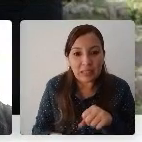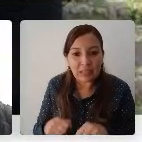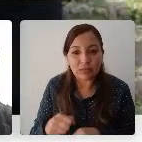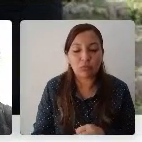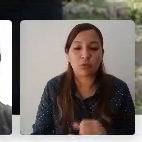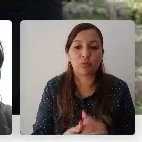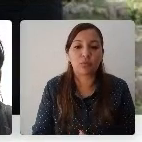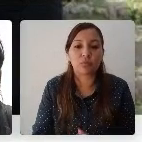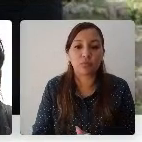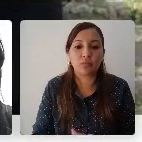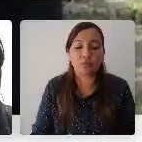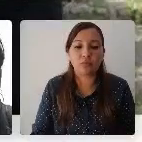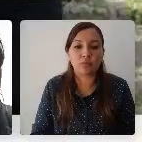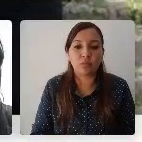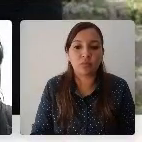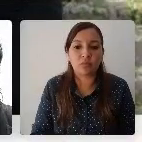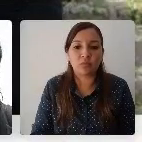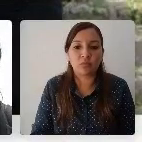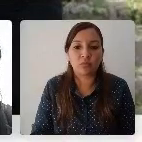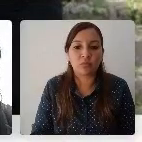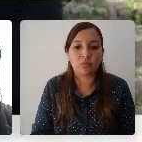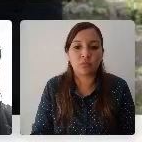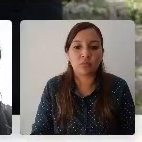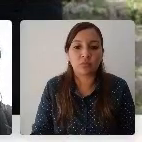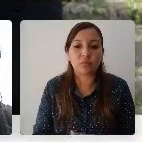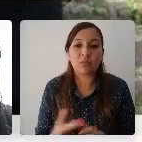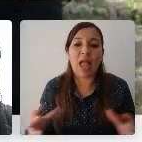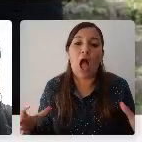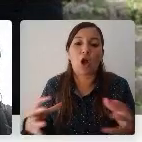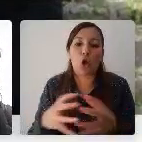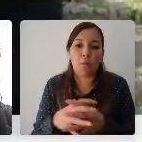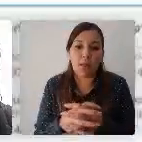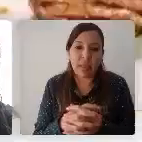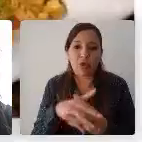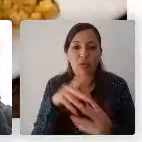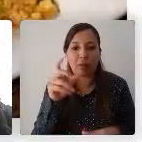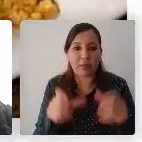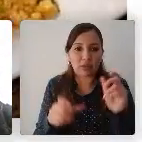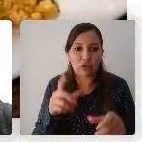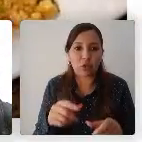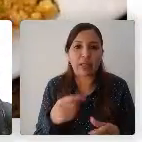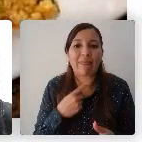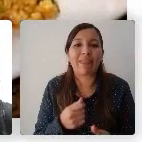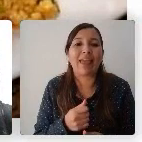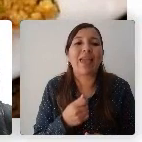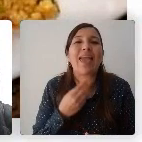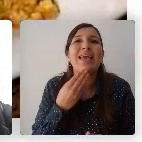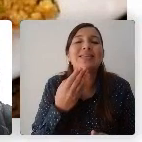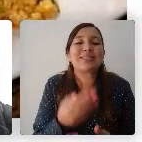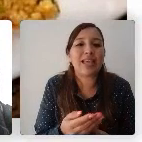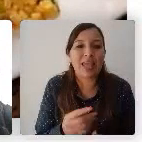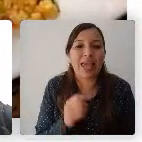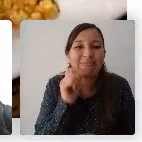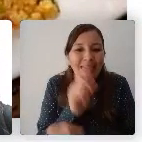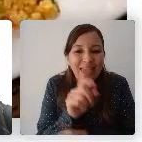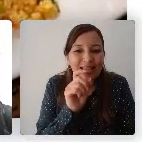destino, ¿no? Y obviamente acompañados de los diferentes emprendimientos que tenemos en la zona, ¿no? Y que tienen una